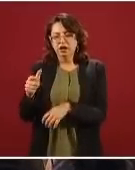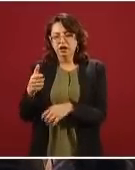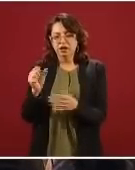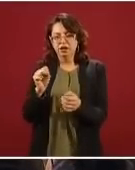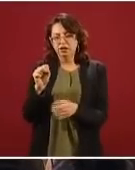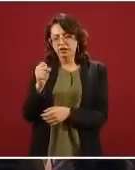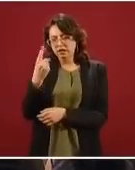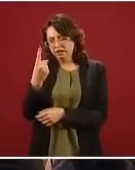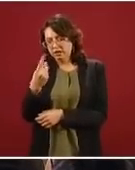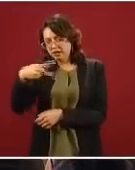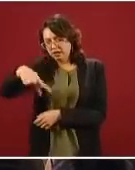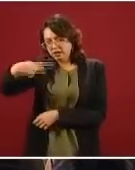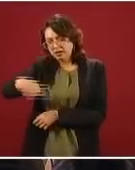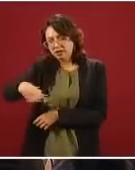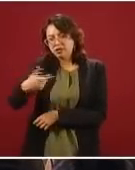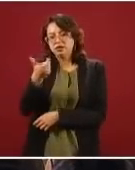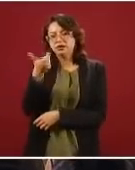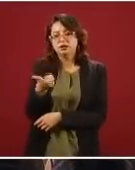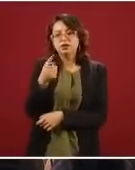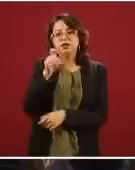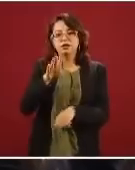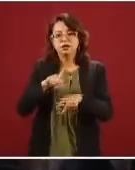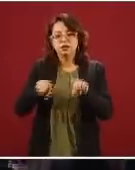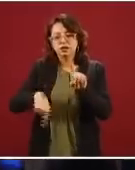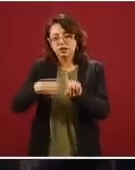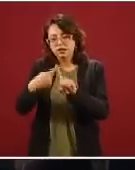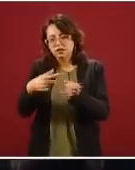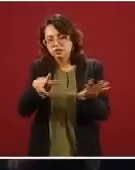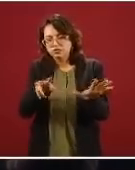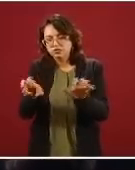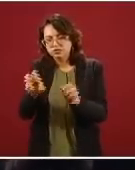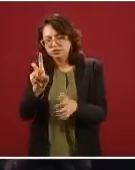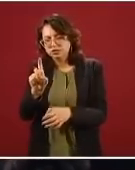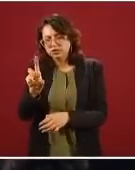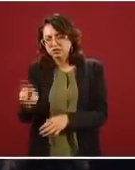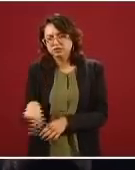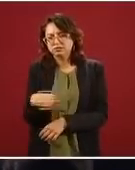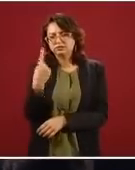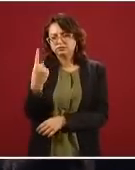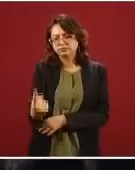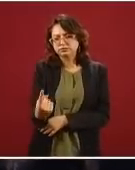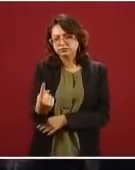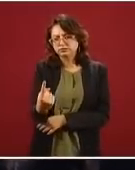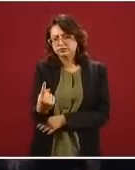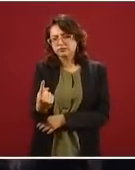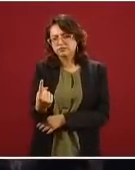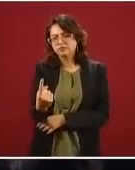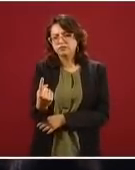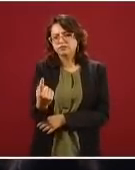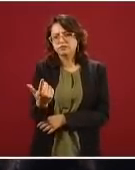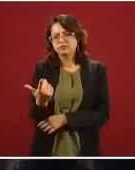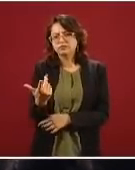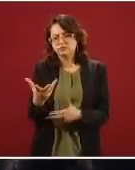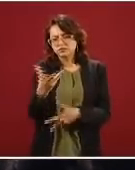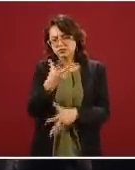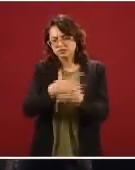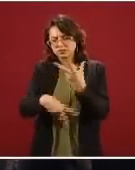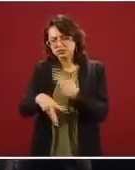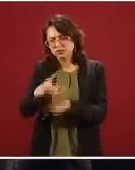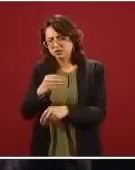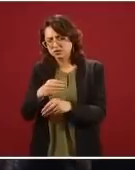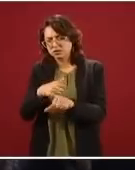nacional, más 831 que son recursos, que son bienes convertidos a